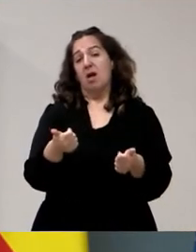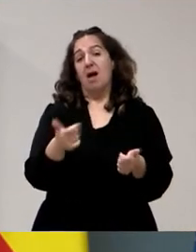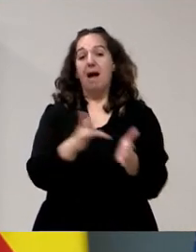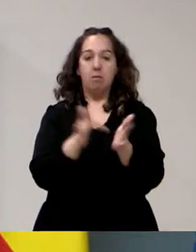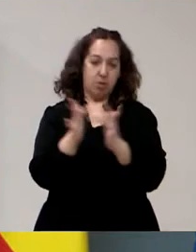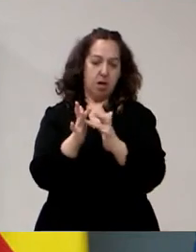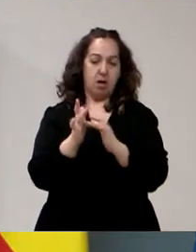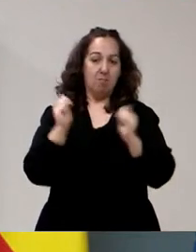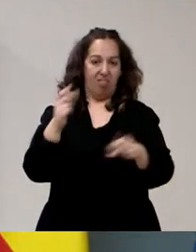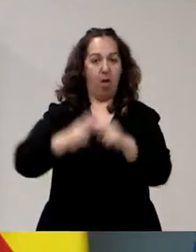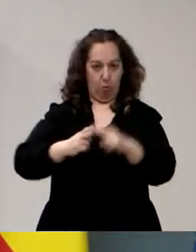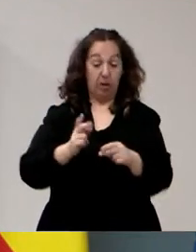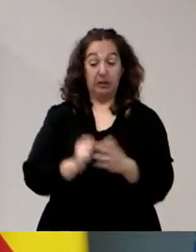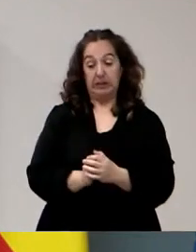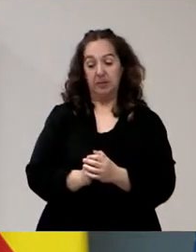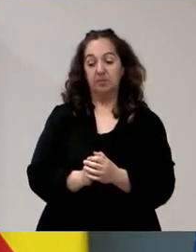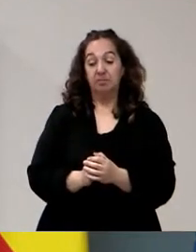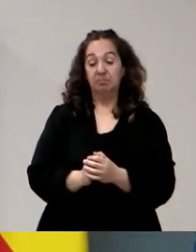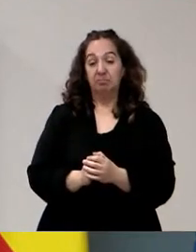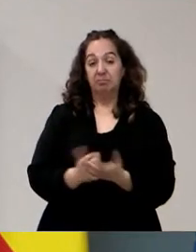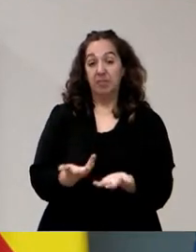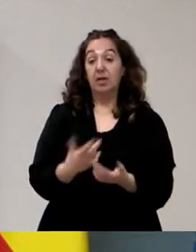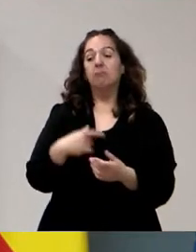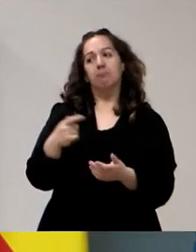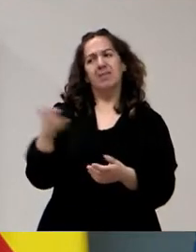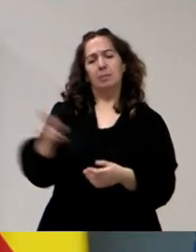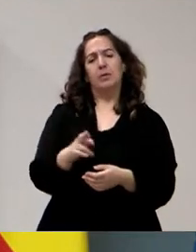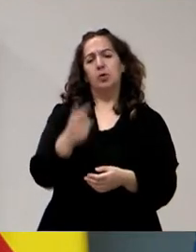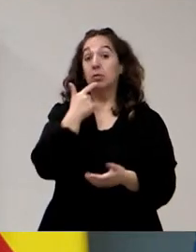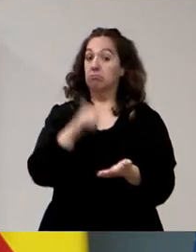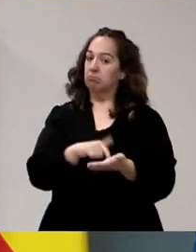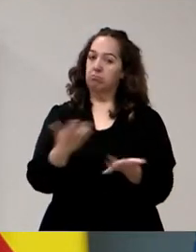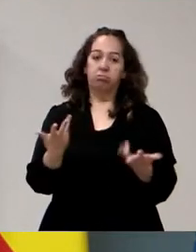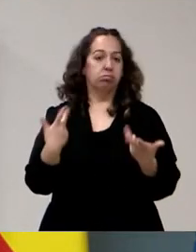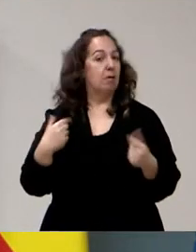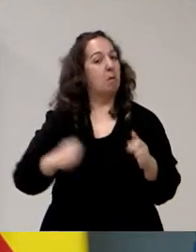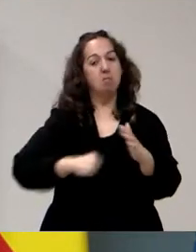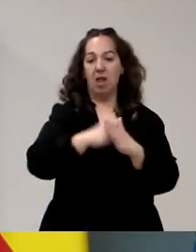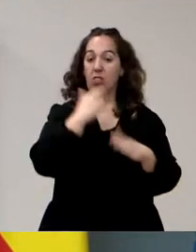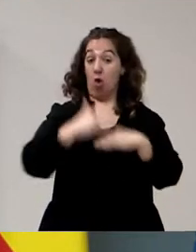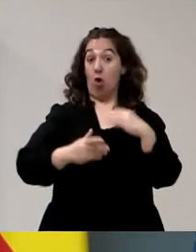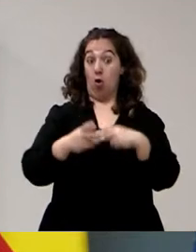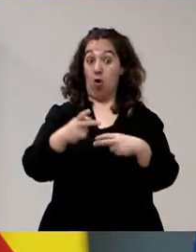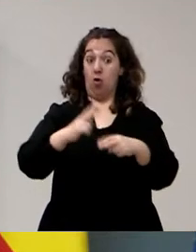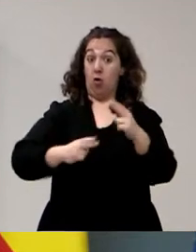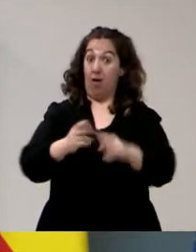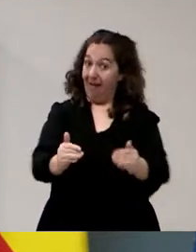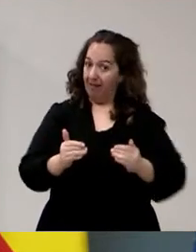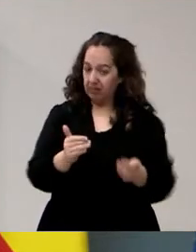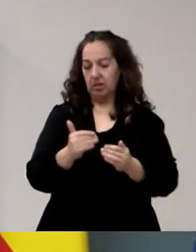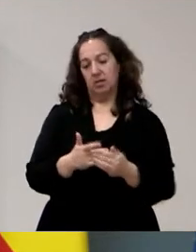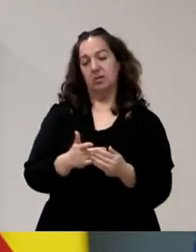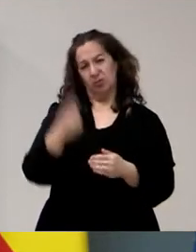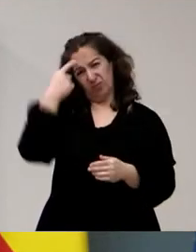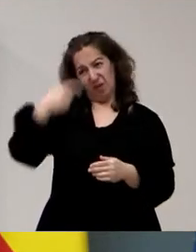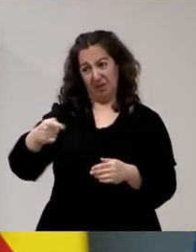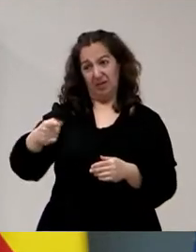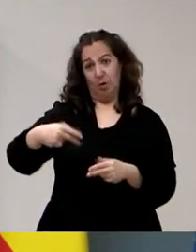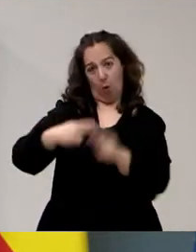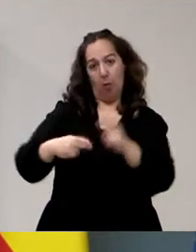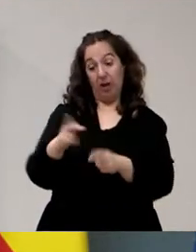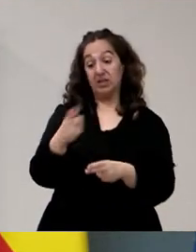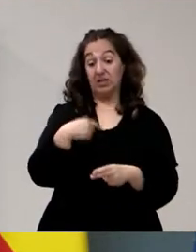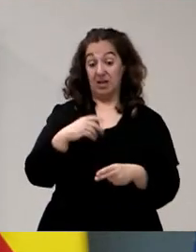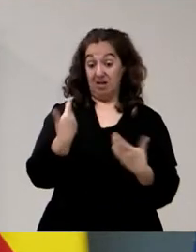abril y yo insisto en que lo importante es que se agilice al máximo el plazo de ejecución de esas obras que como todos ustedes saben ha pasado